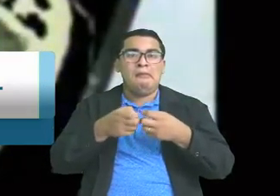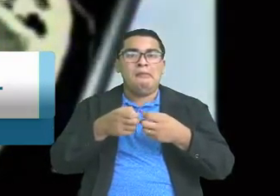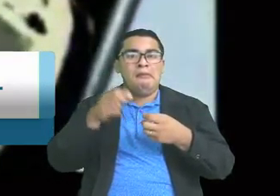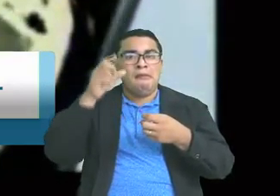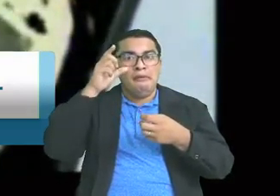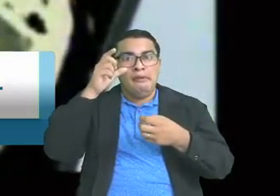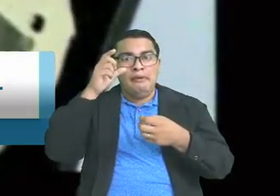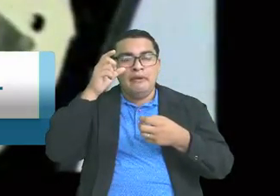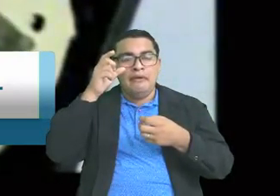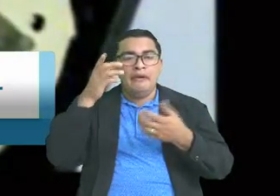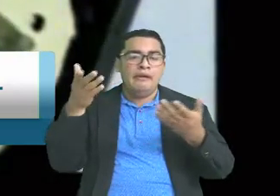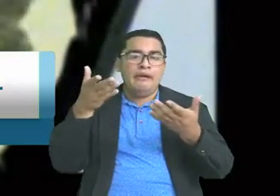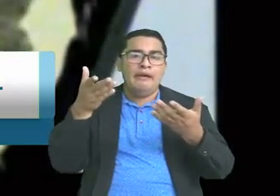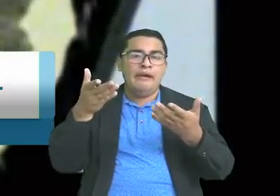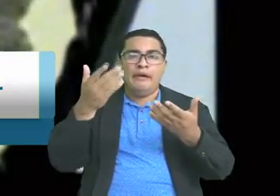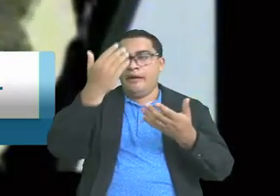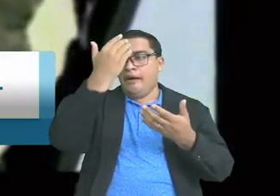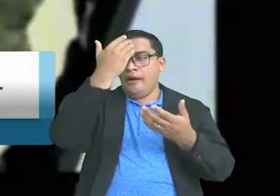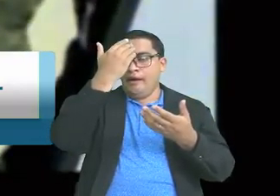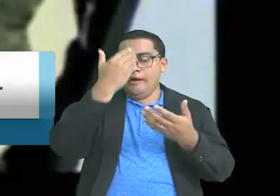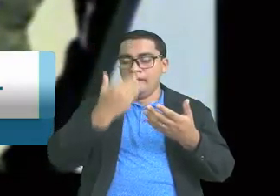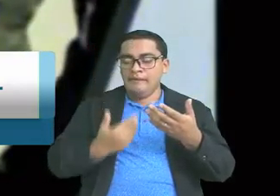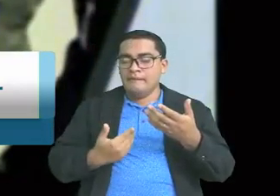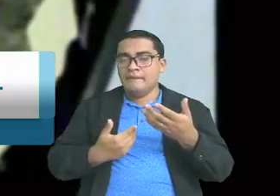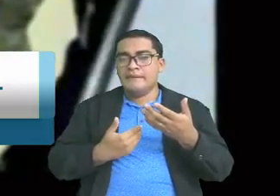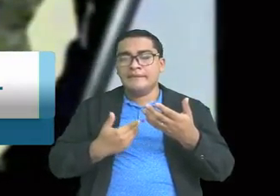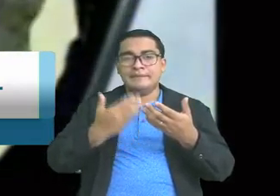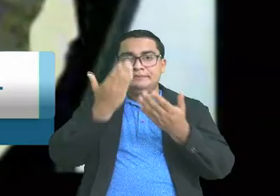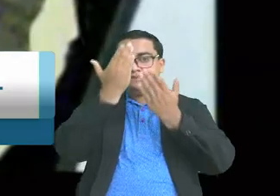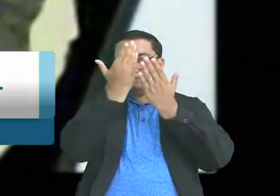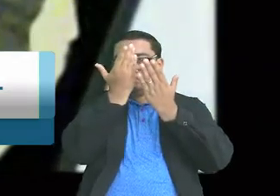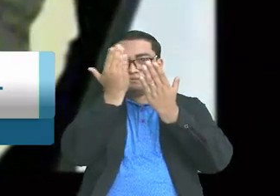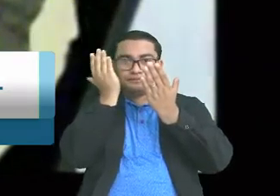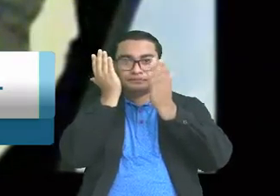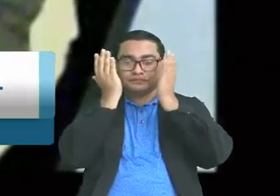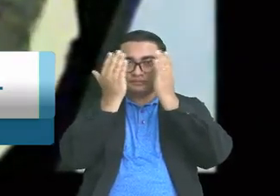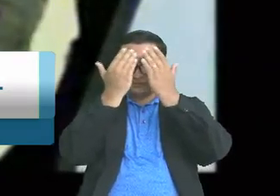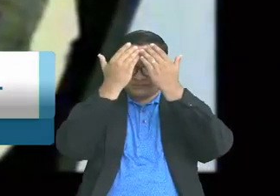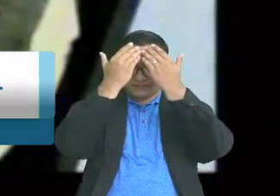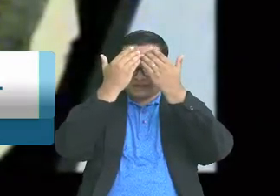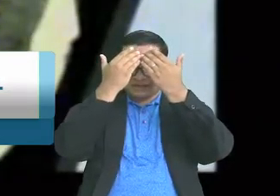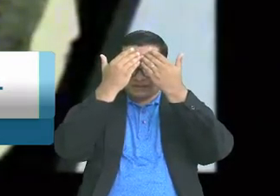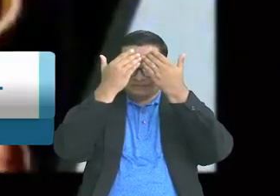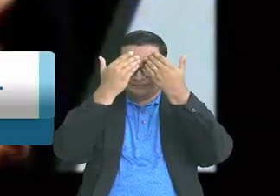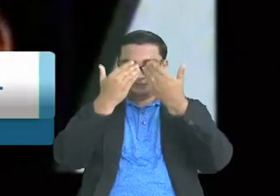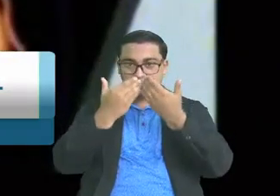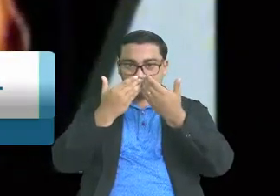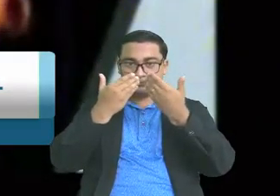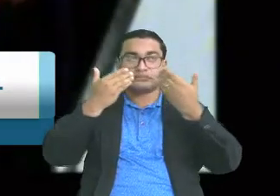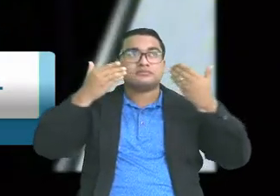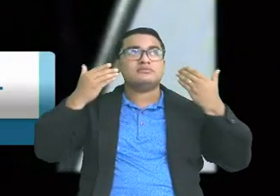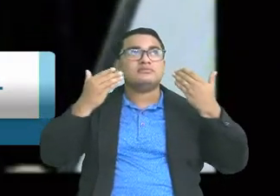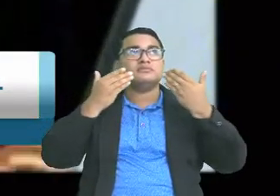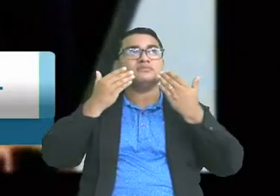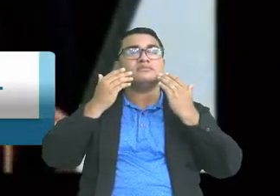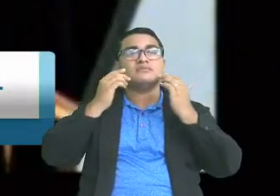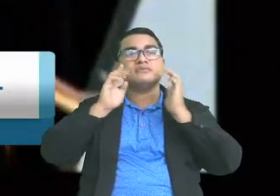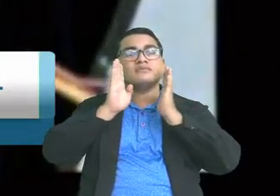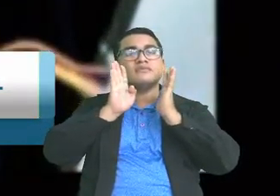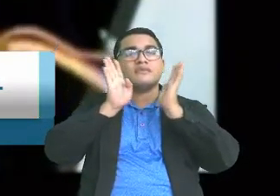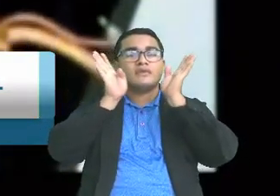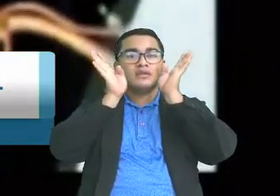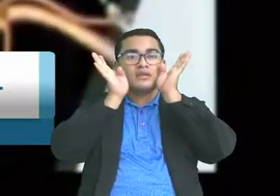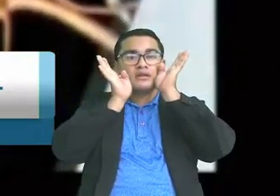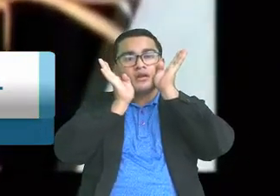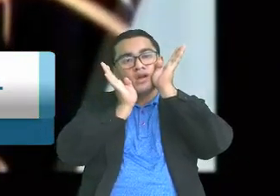En cambio, en la central solo es la parte inferior de la cara, es decir, solo vas a tener la desviación de la comisura labial con salida